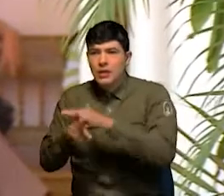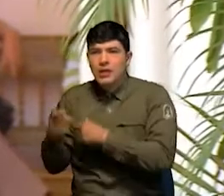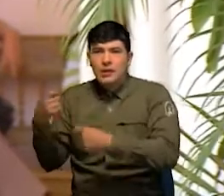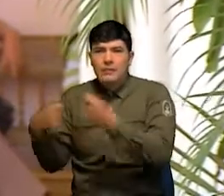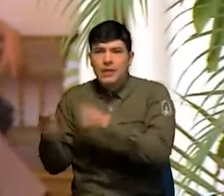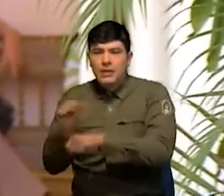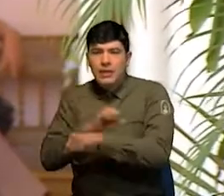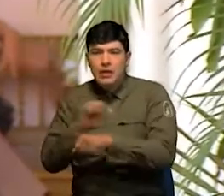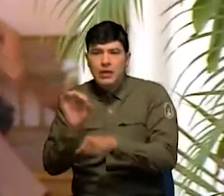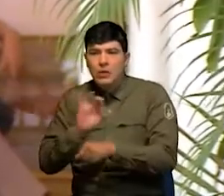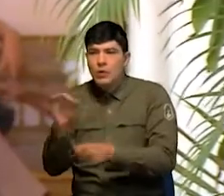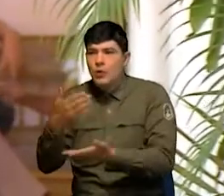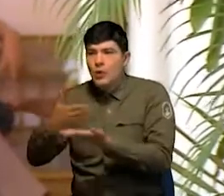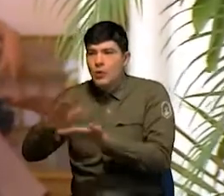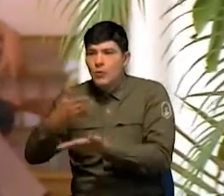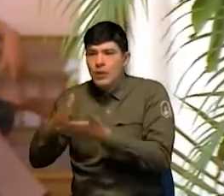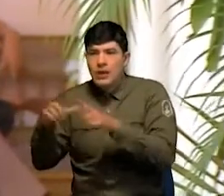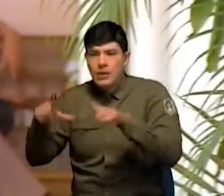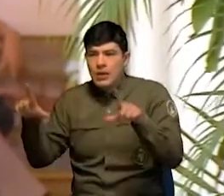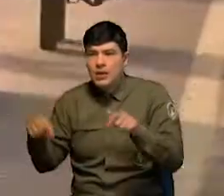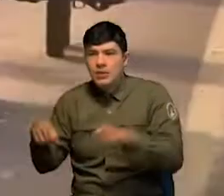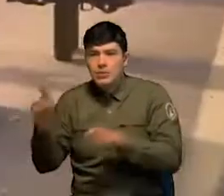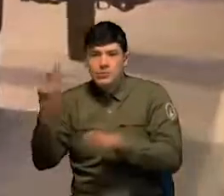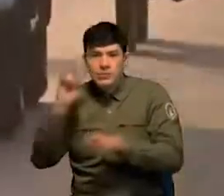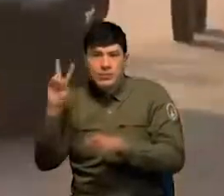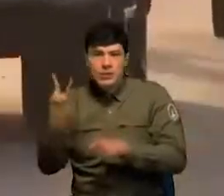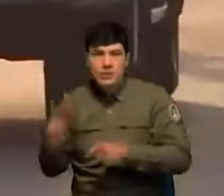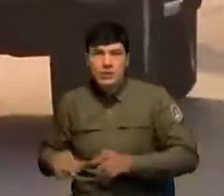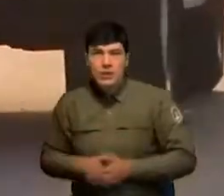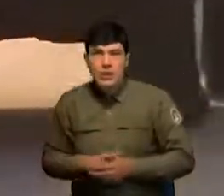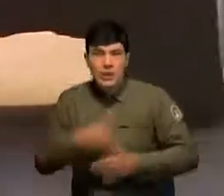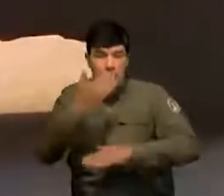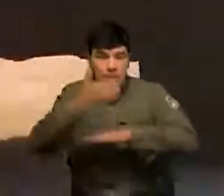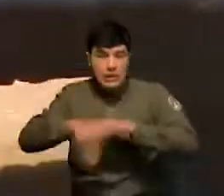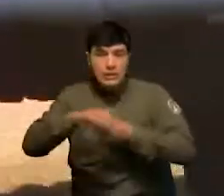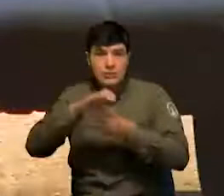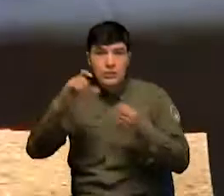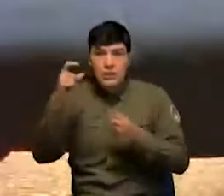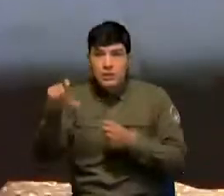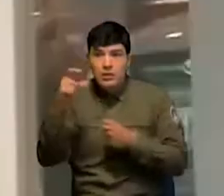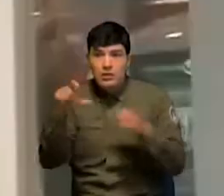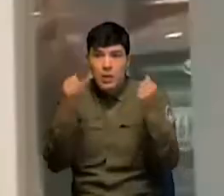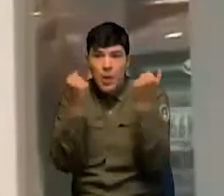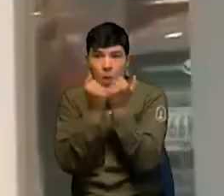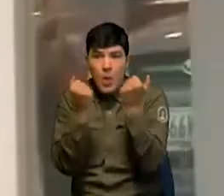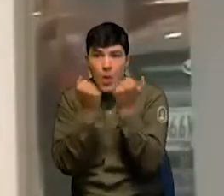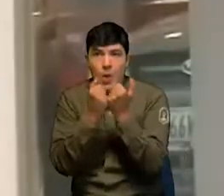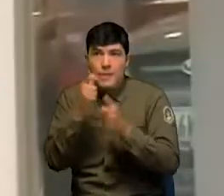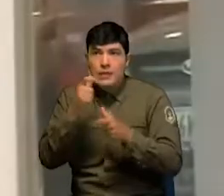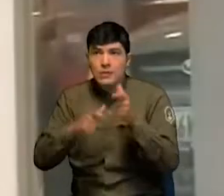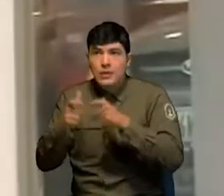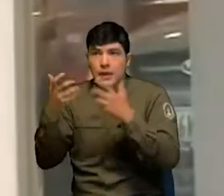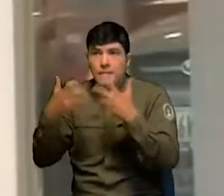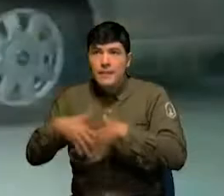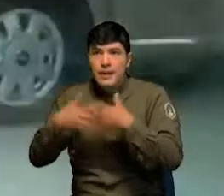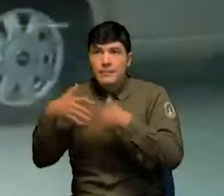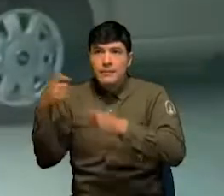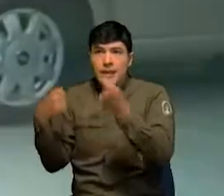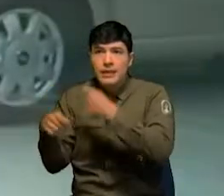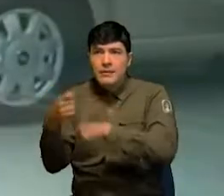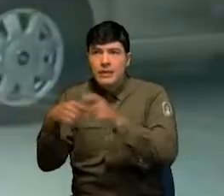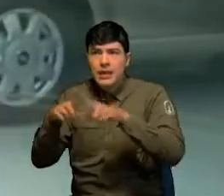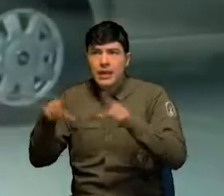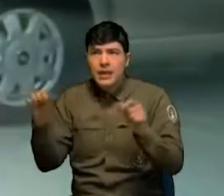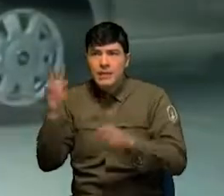y compra de vehículos de placa del vecino país. Las calles cucuteñas se están llenando de concesionarios de venta de vehículos de